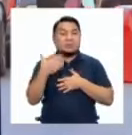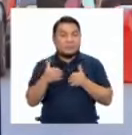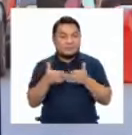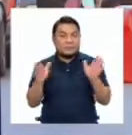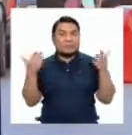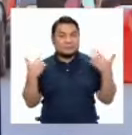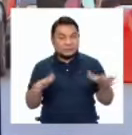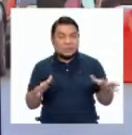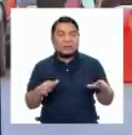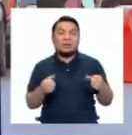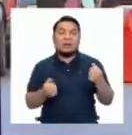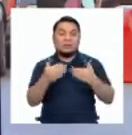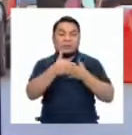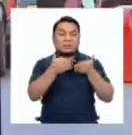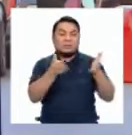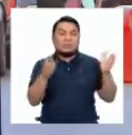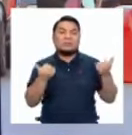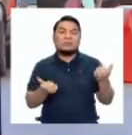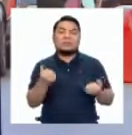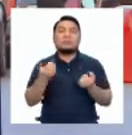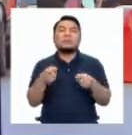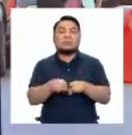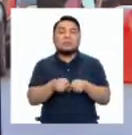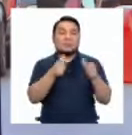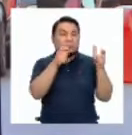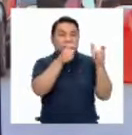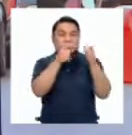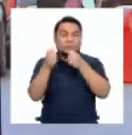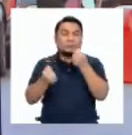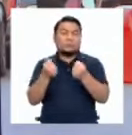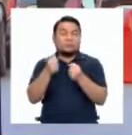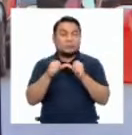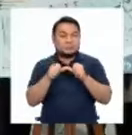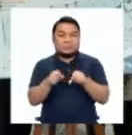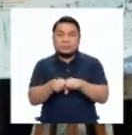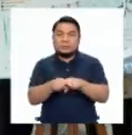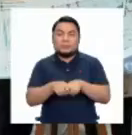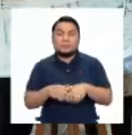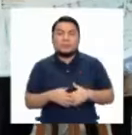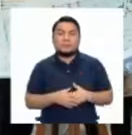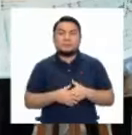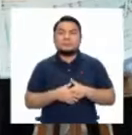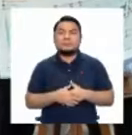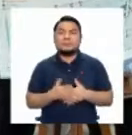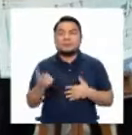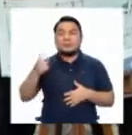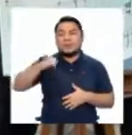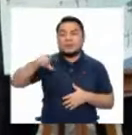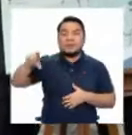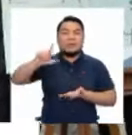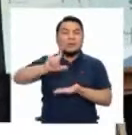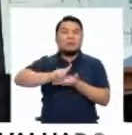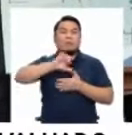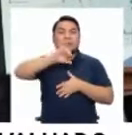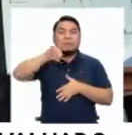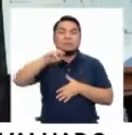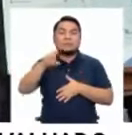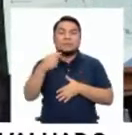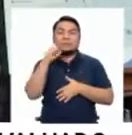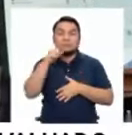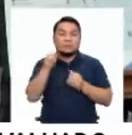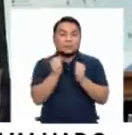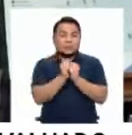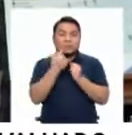actividades también volverán las medidas de control de tránsito vehicular. El alcalde de Lima, Jorge Muñoz, afirmó que junto